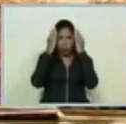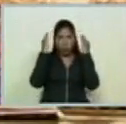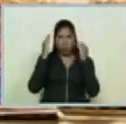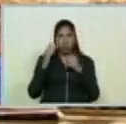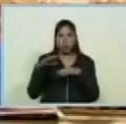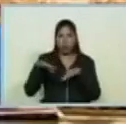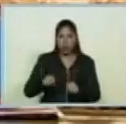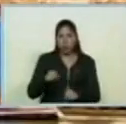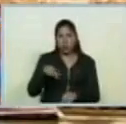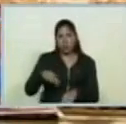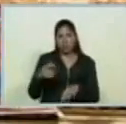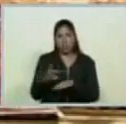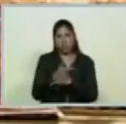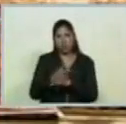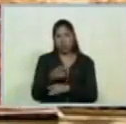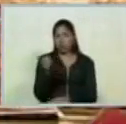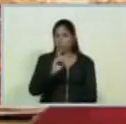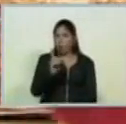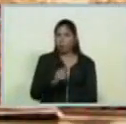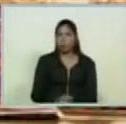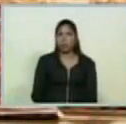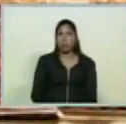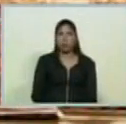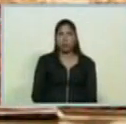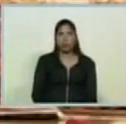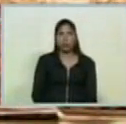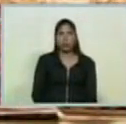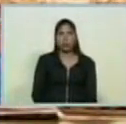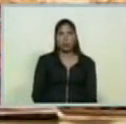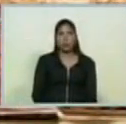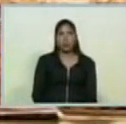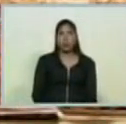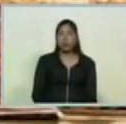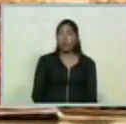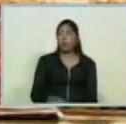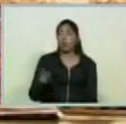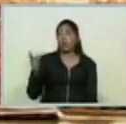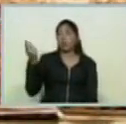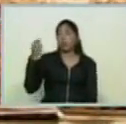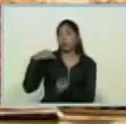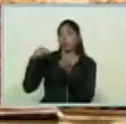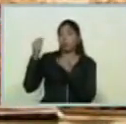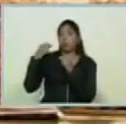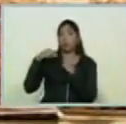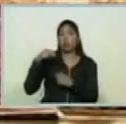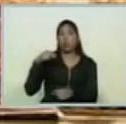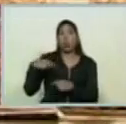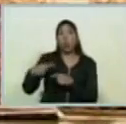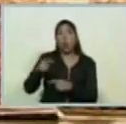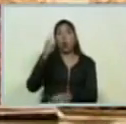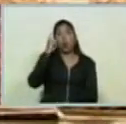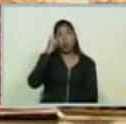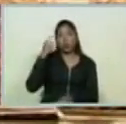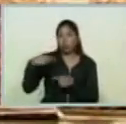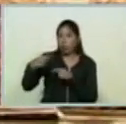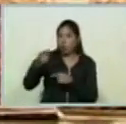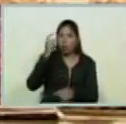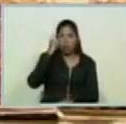Ahí es donde yo digo, ahora es que hay que luchar. Cada vez que Donald Trump todos los días me dice algo, todos los